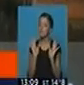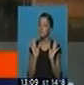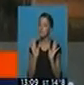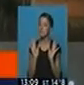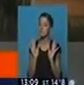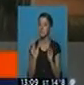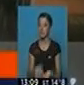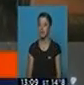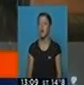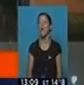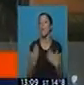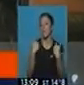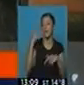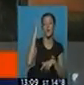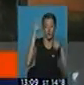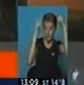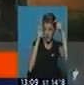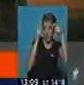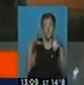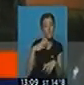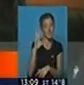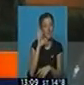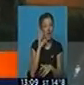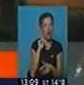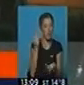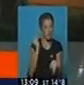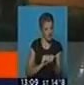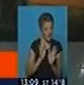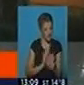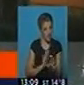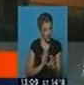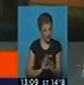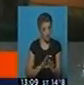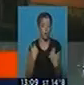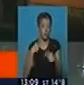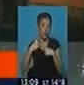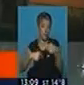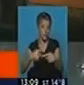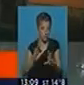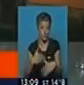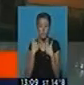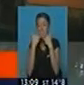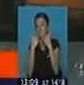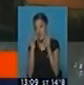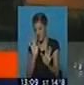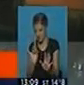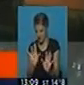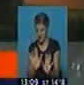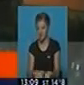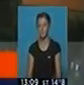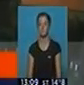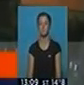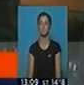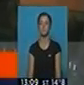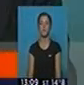no desahuciaría la posibilidad que el chavismo todavía tenga una carta, quizás inmaduro, claro, para seguir, no sé, okay. No lo sé tampoco, es muy complicado, ¿no? Raúl.